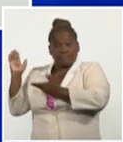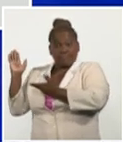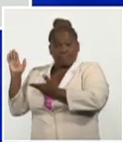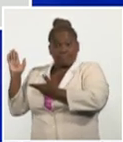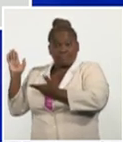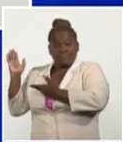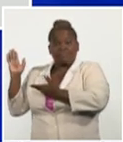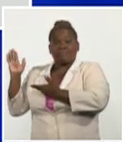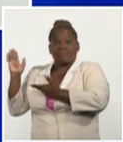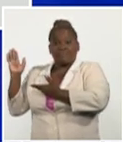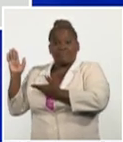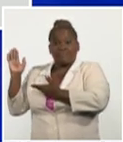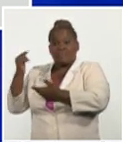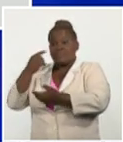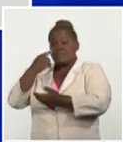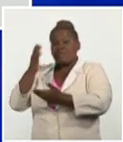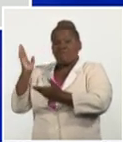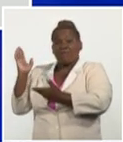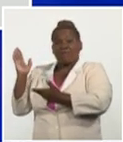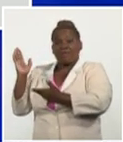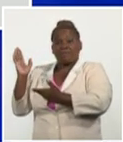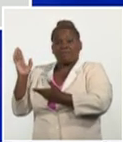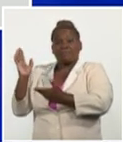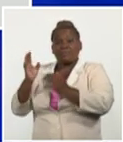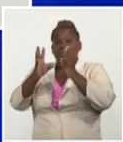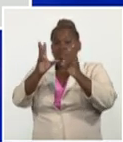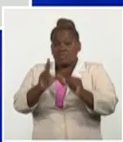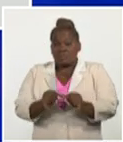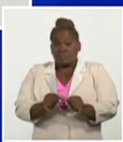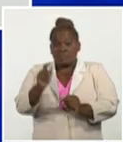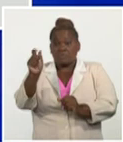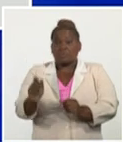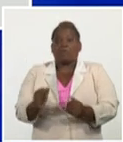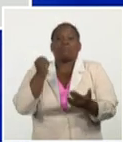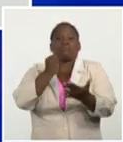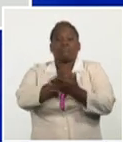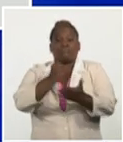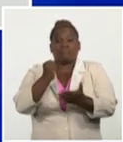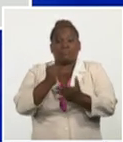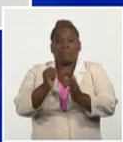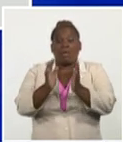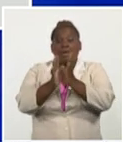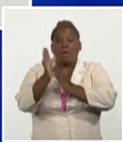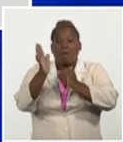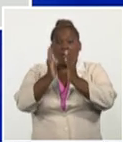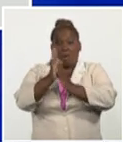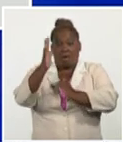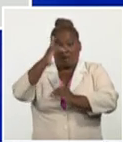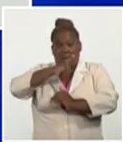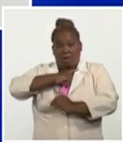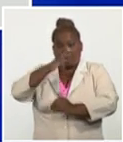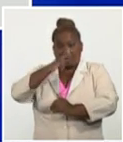pueden apreciar la cifra de casos confirmados en el mes de abril,